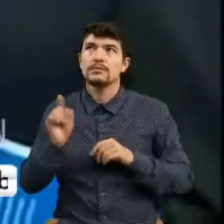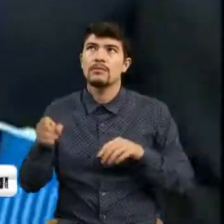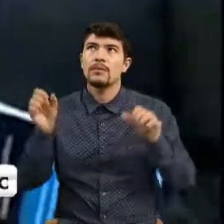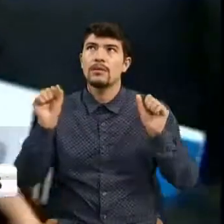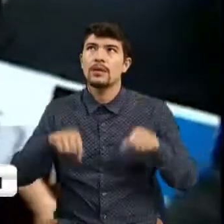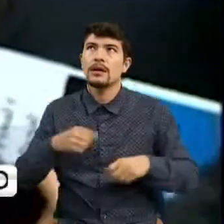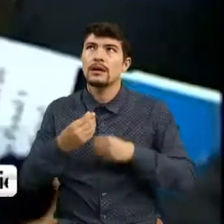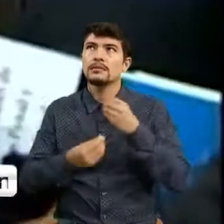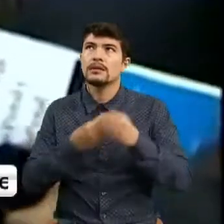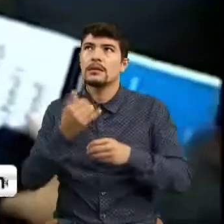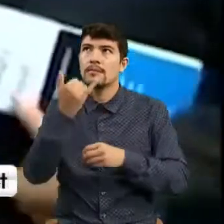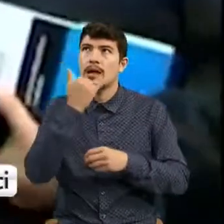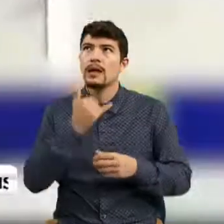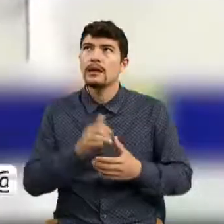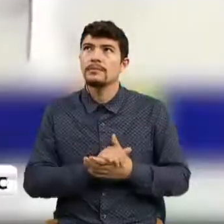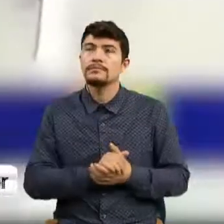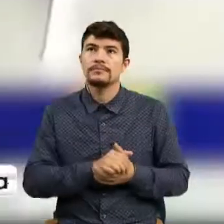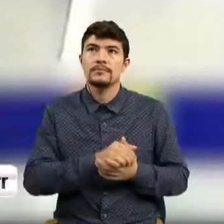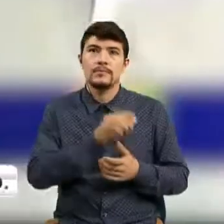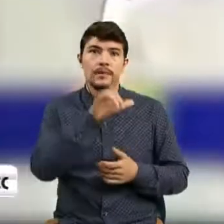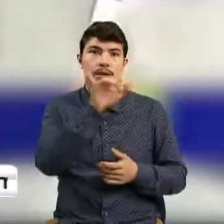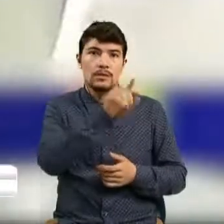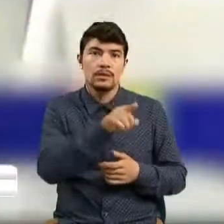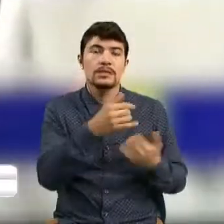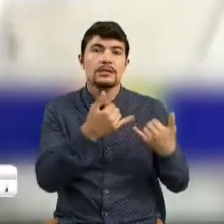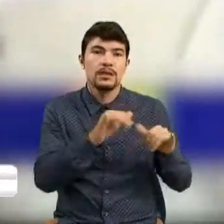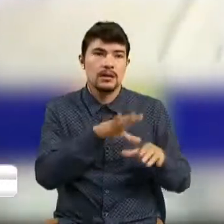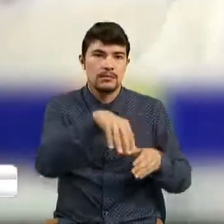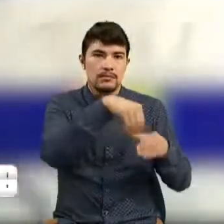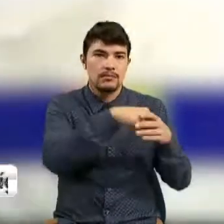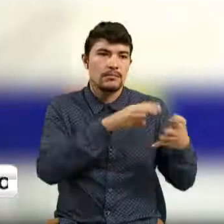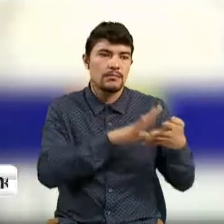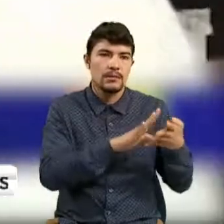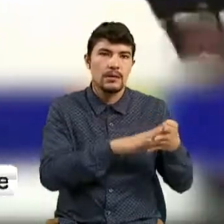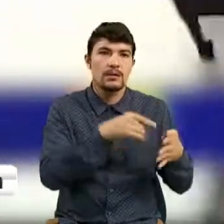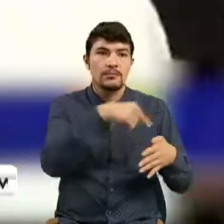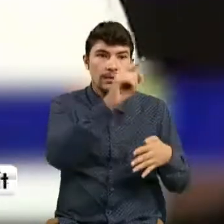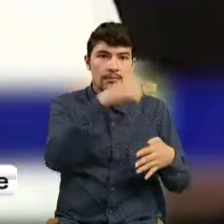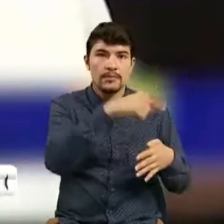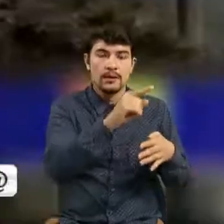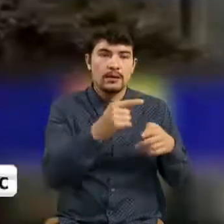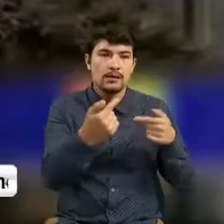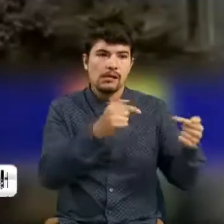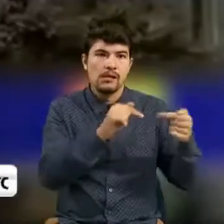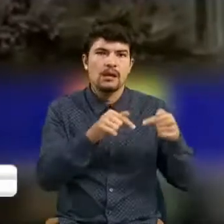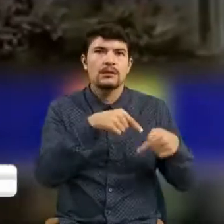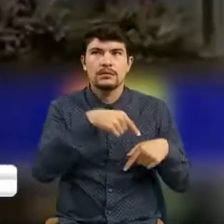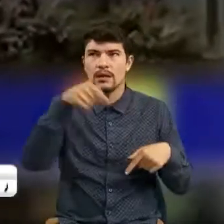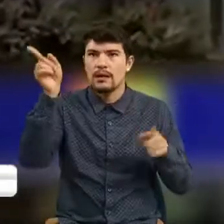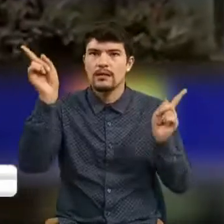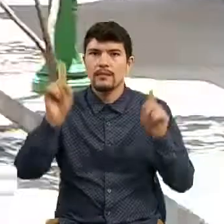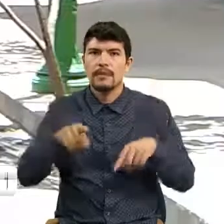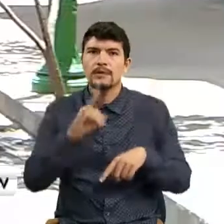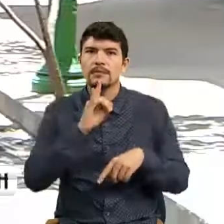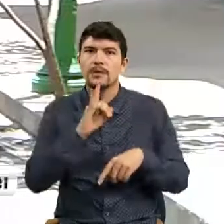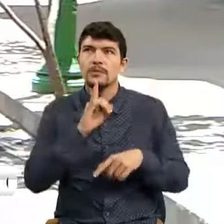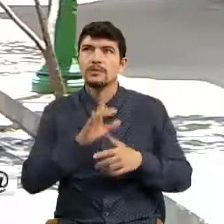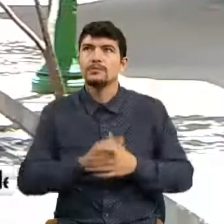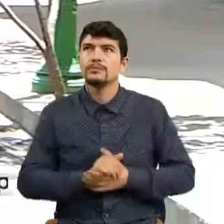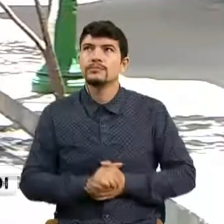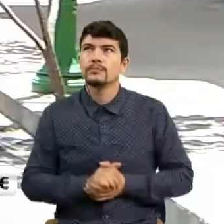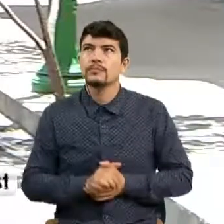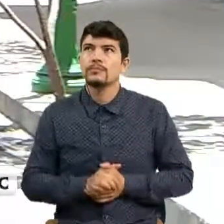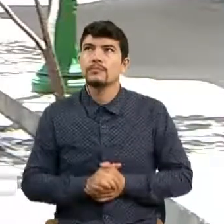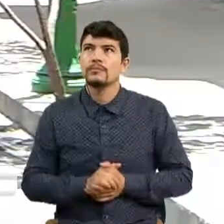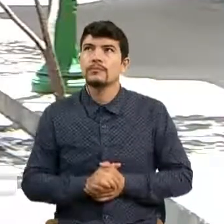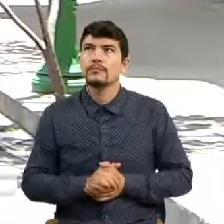delinquir. Luis Gustavo Moreno ya se encuentra en La Picota, lugar donde envió a varios corruptos y de quien se espera sea extraditado a los Estados Unidos. Un